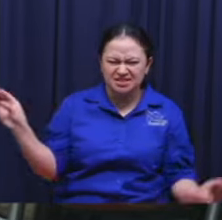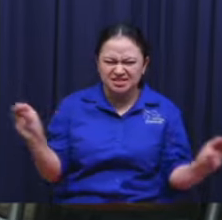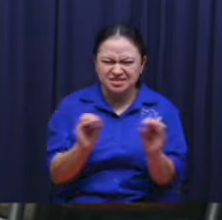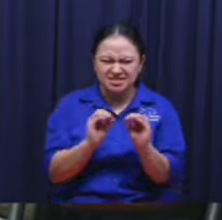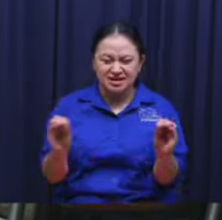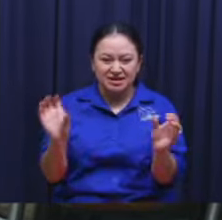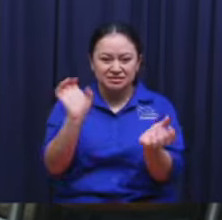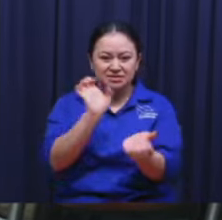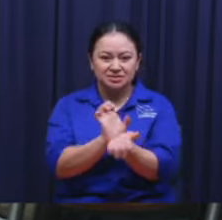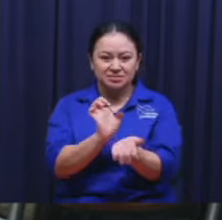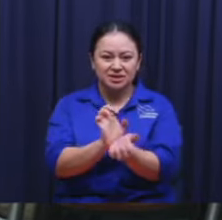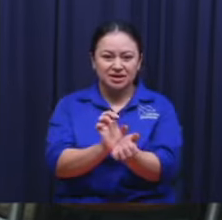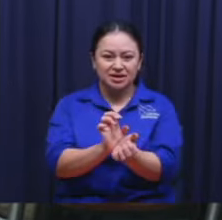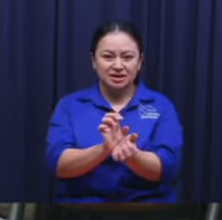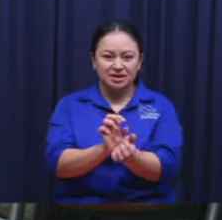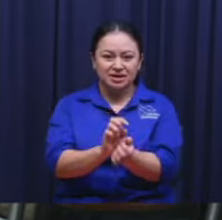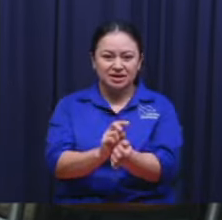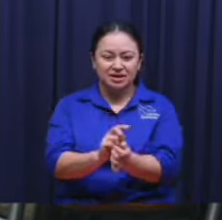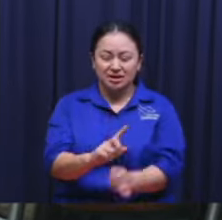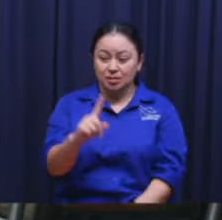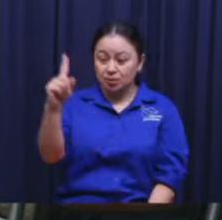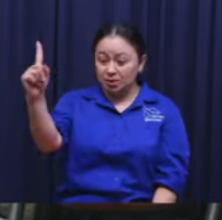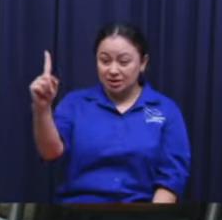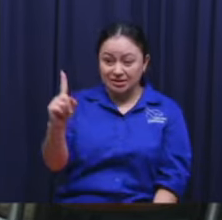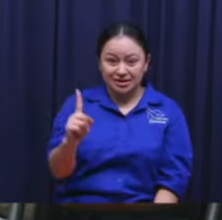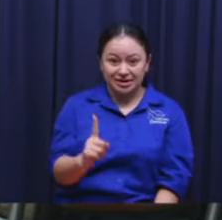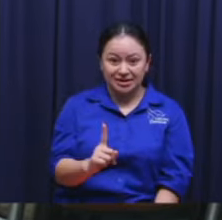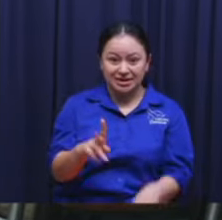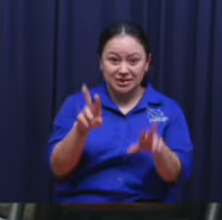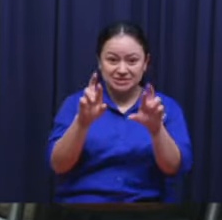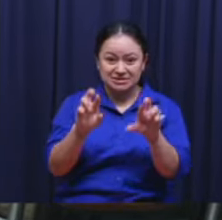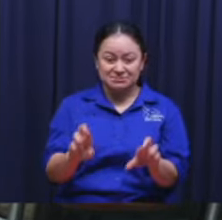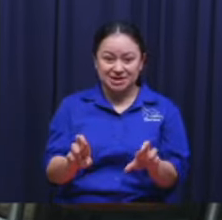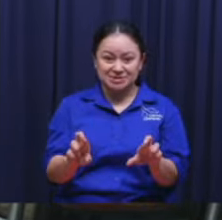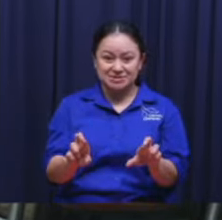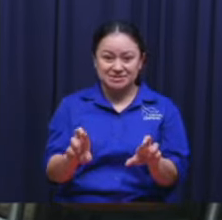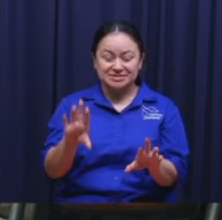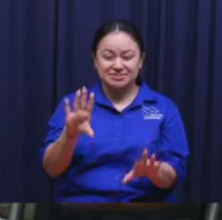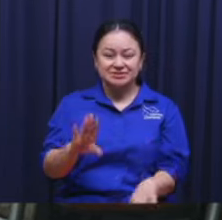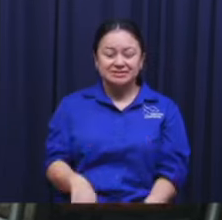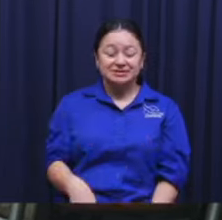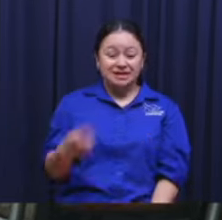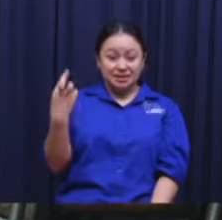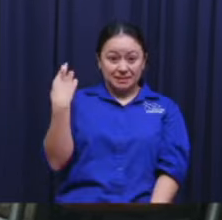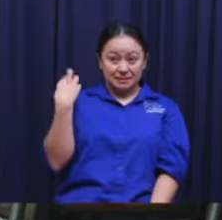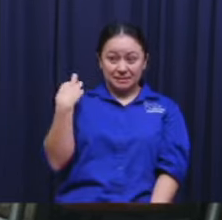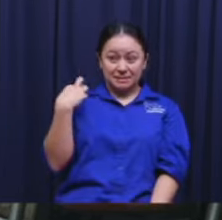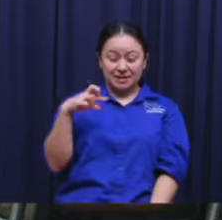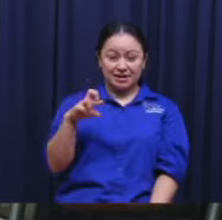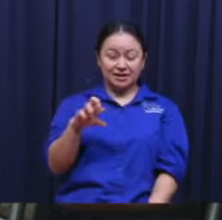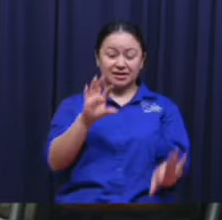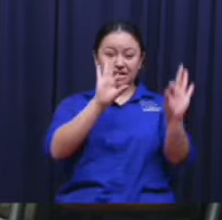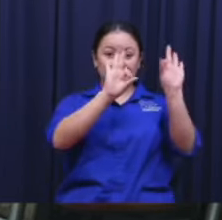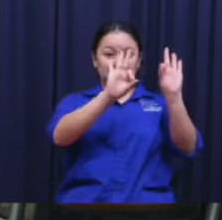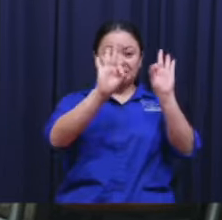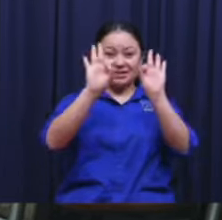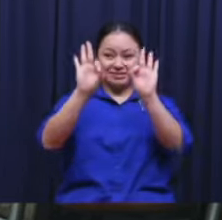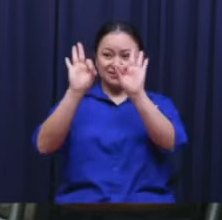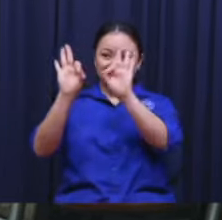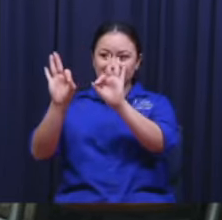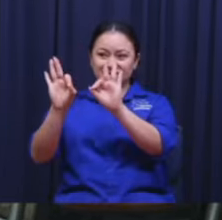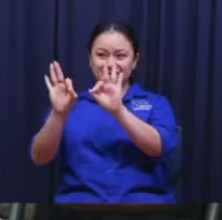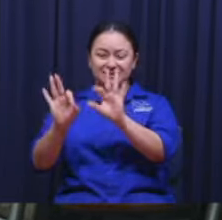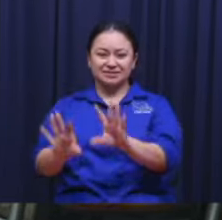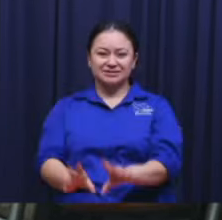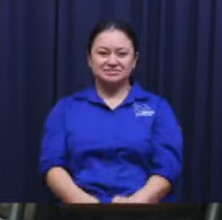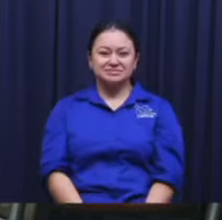de estos aquí. Con eso, los que vengan, porque muchos dicen: y va a venir fulano o fulana, porque sí, que ore por él. No, pero y no es el